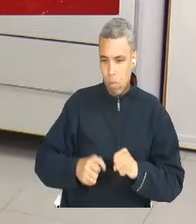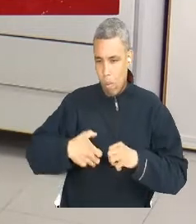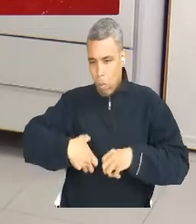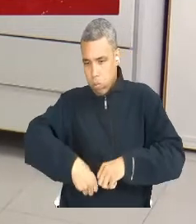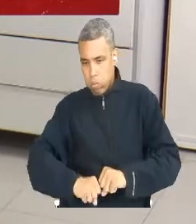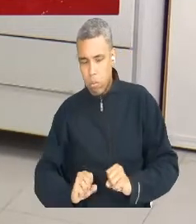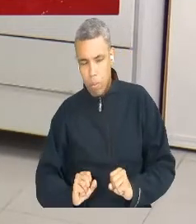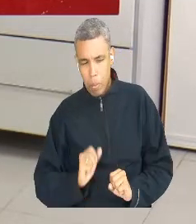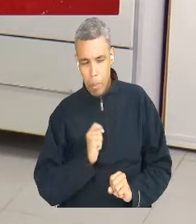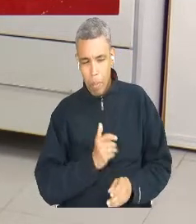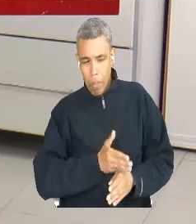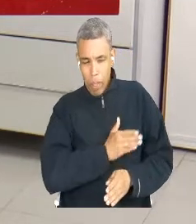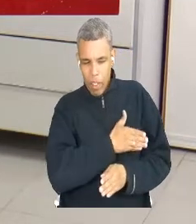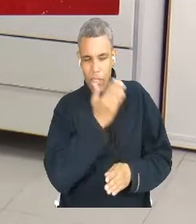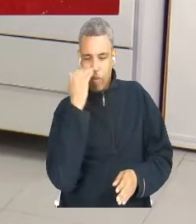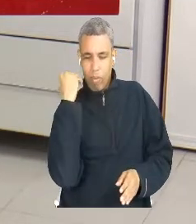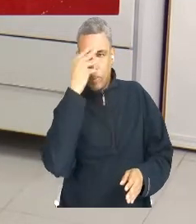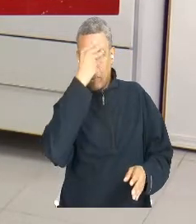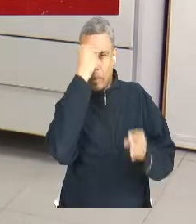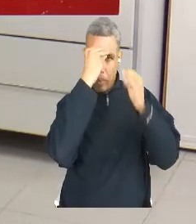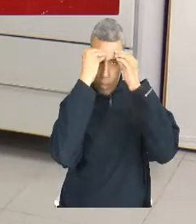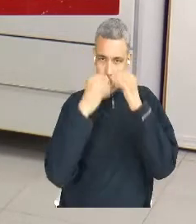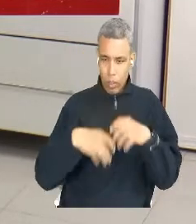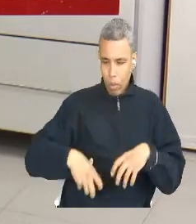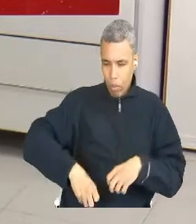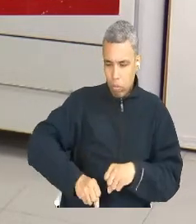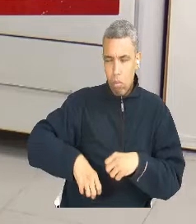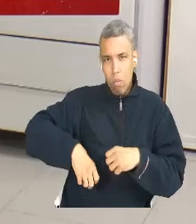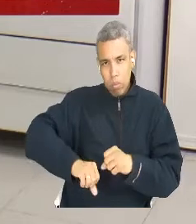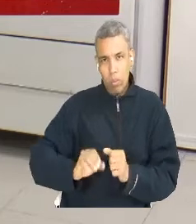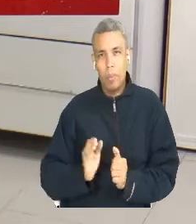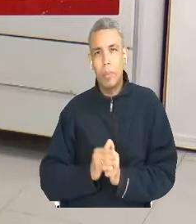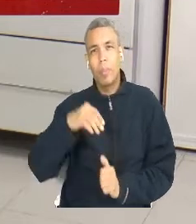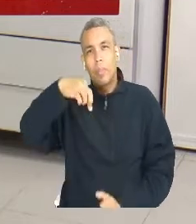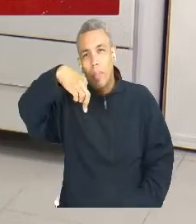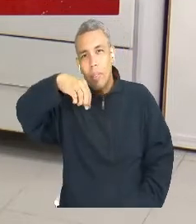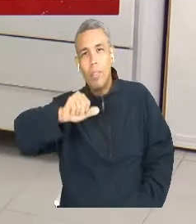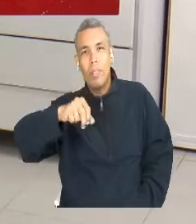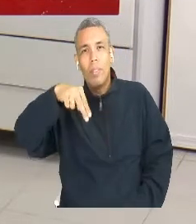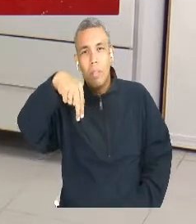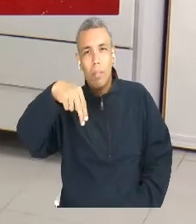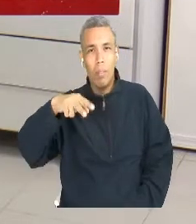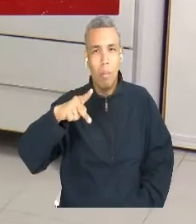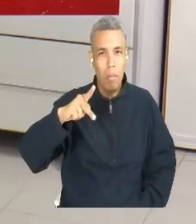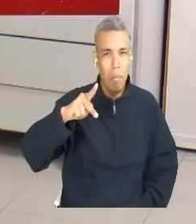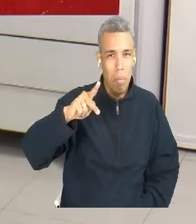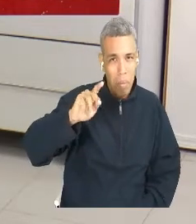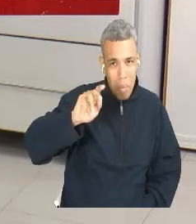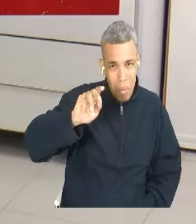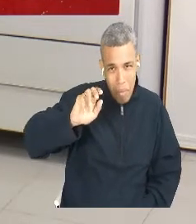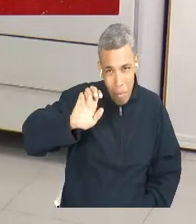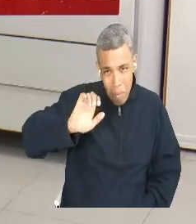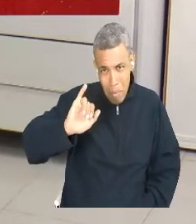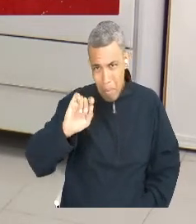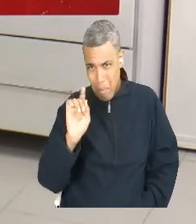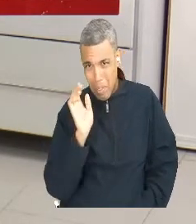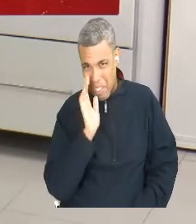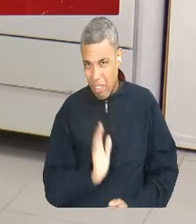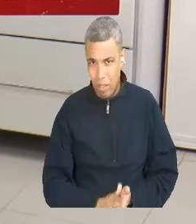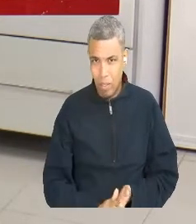producto. Sí, claro, ¿no? Claro, la masa de crepe o la de panqués es muy rica, muy versátil para los desayunos, para una once, para